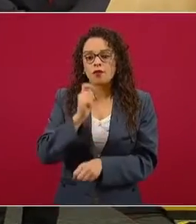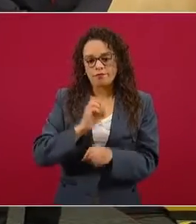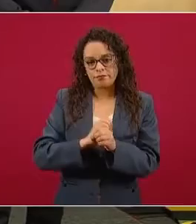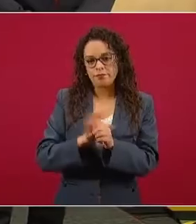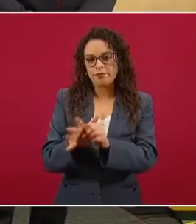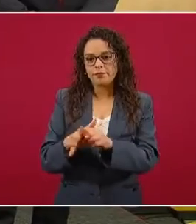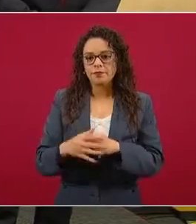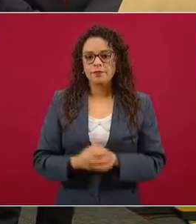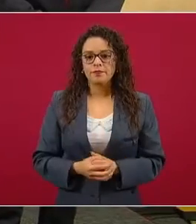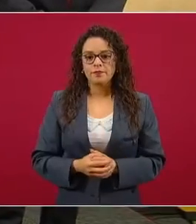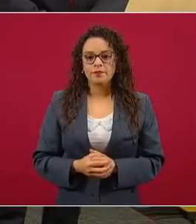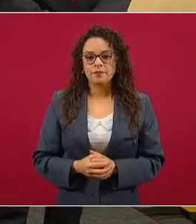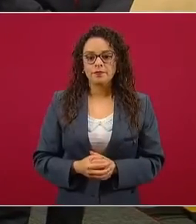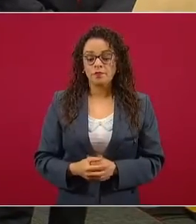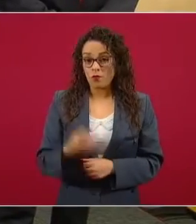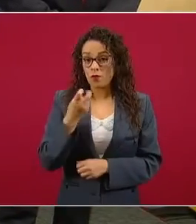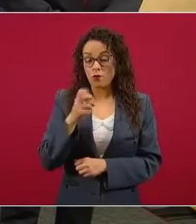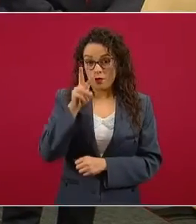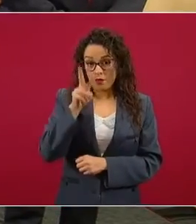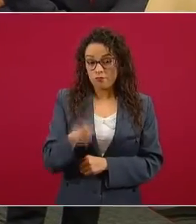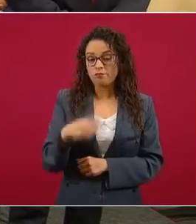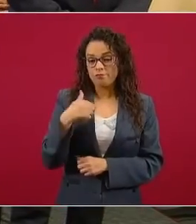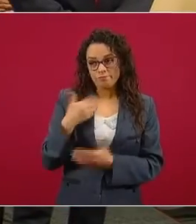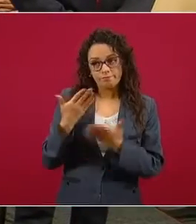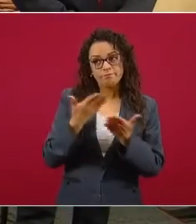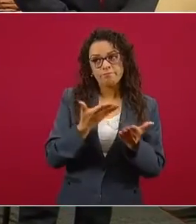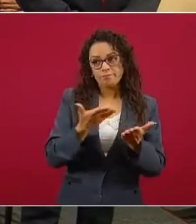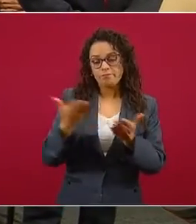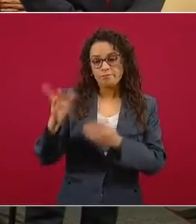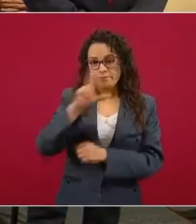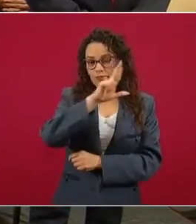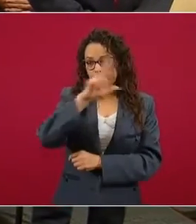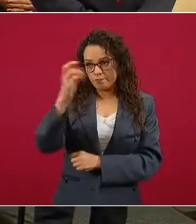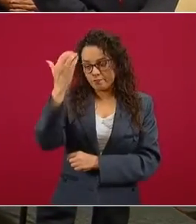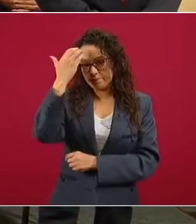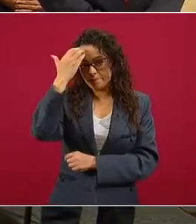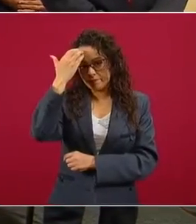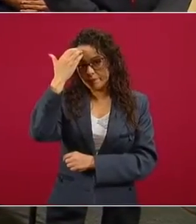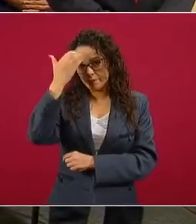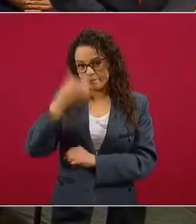eso, mi reconocimiento amplio, fraterno,